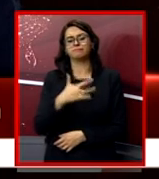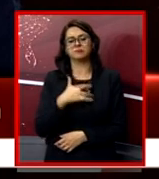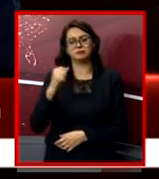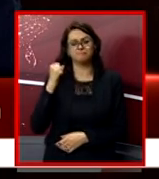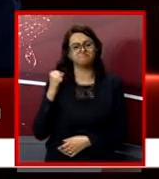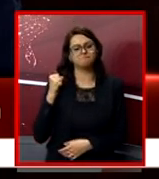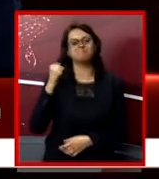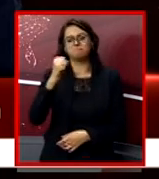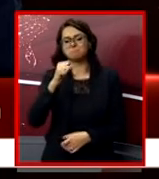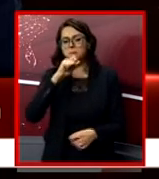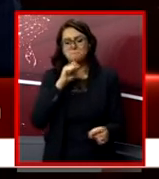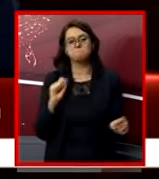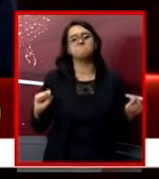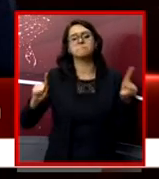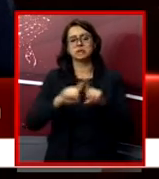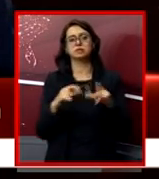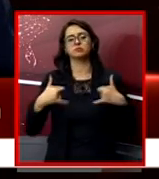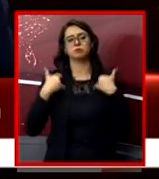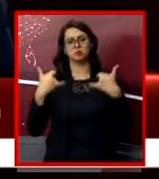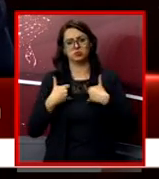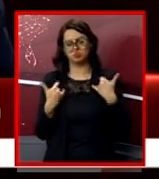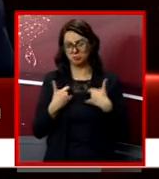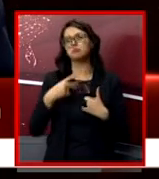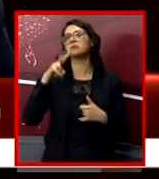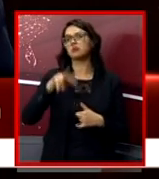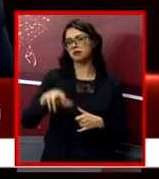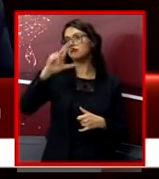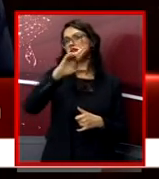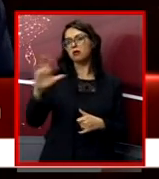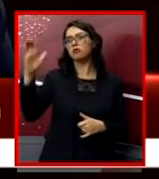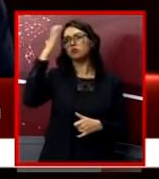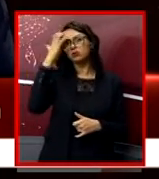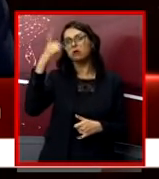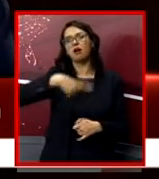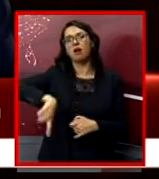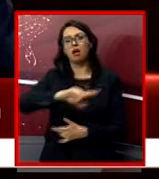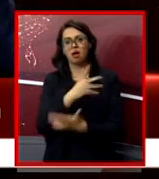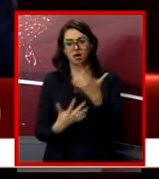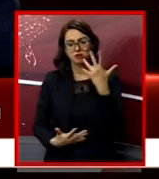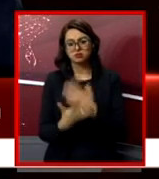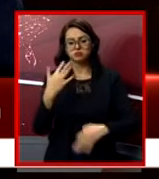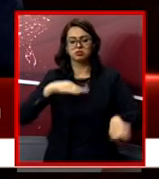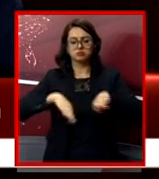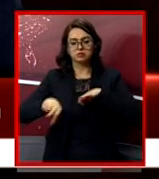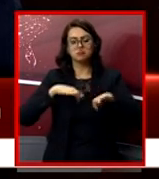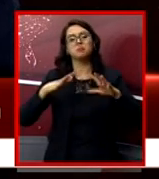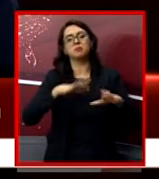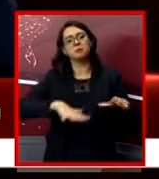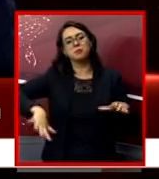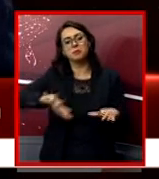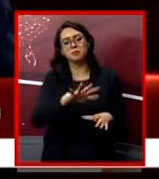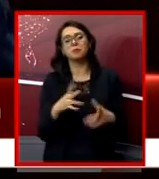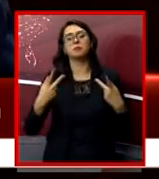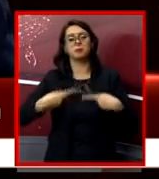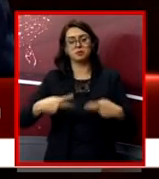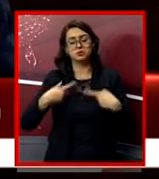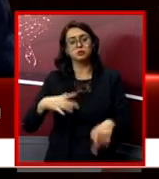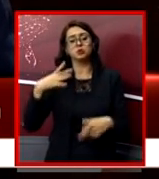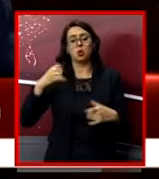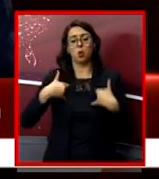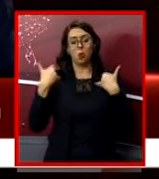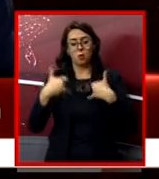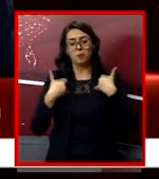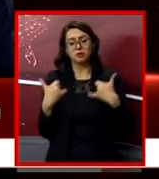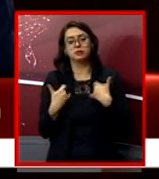lo han hecho los jóvenes, hace un reconocimiento a su acción ciudadana. Los jóvenes que seguramente han